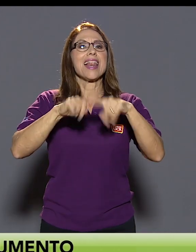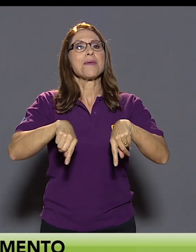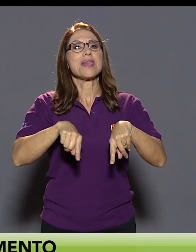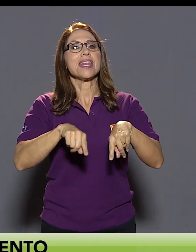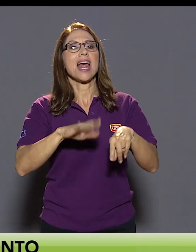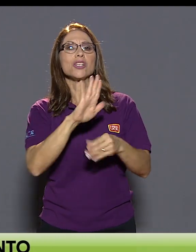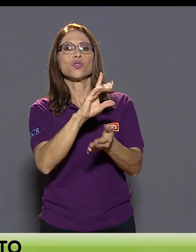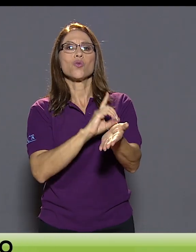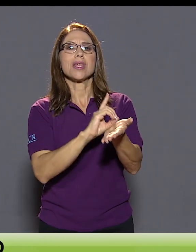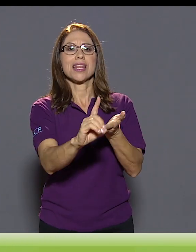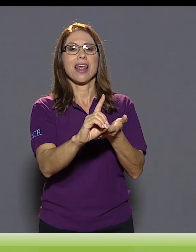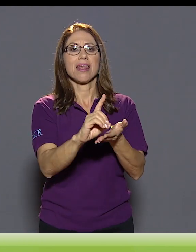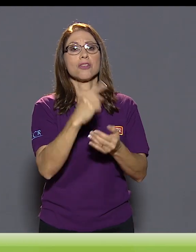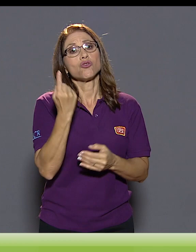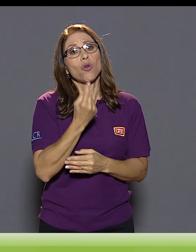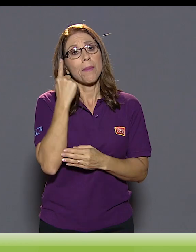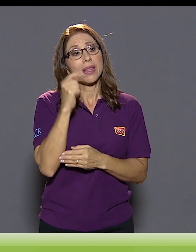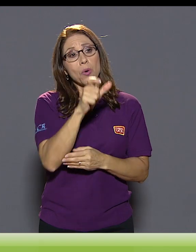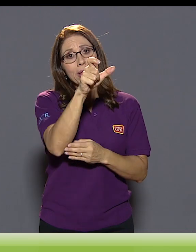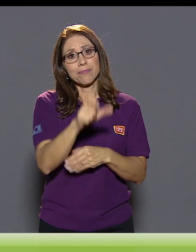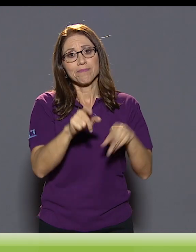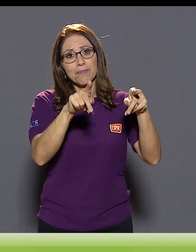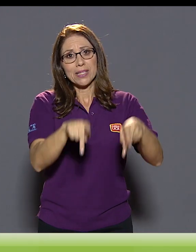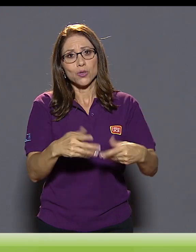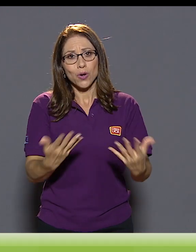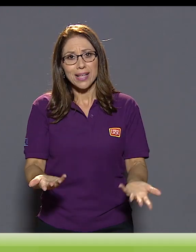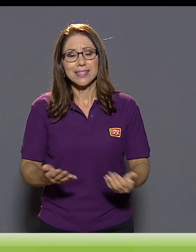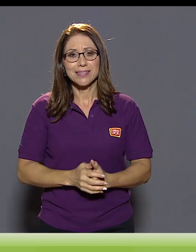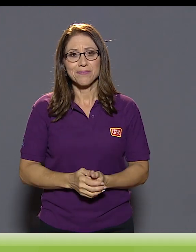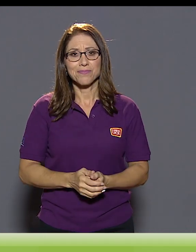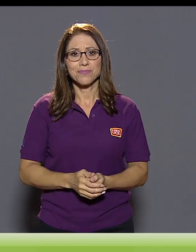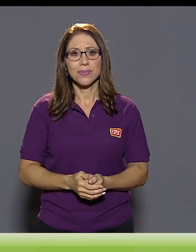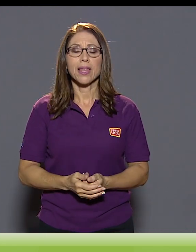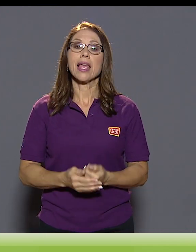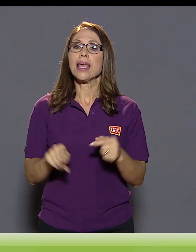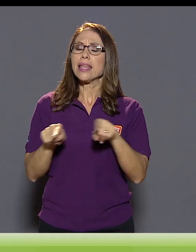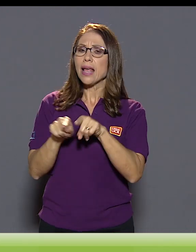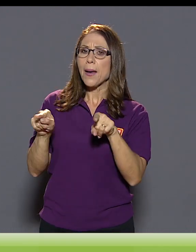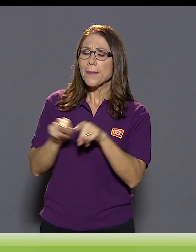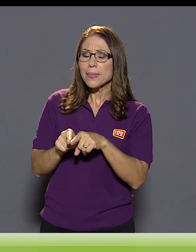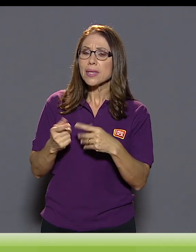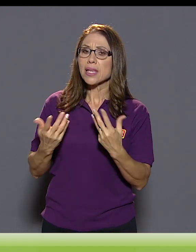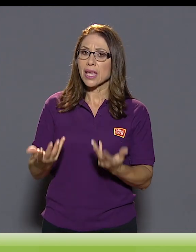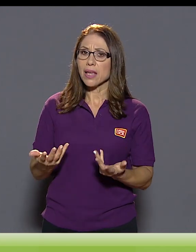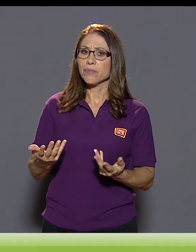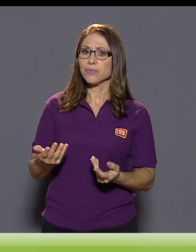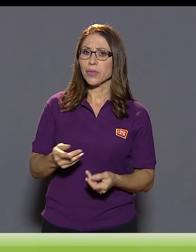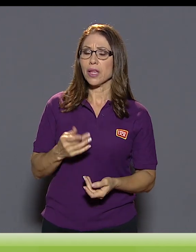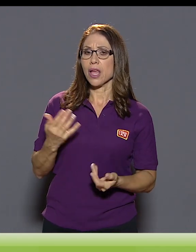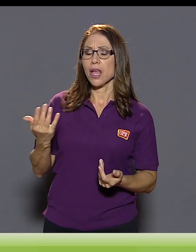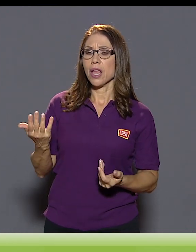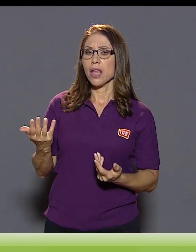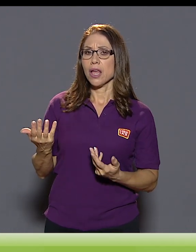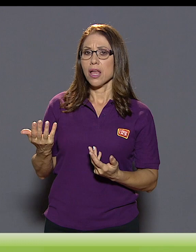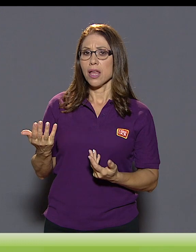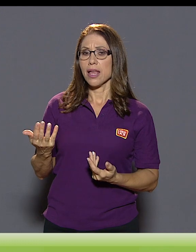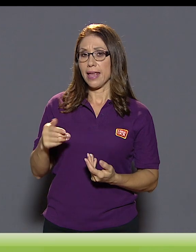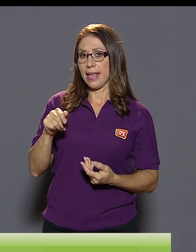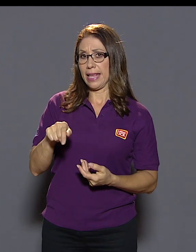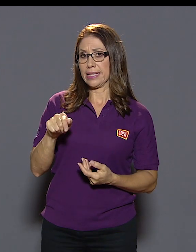la dignidad inherente solo por el hecho de ser personas. Y bueno, también, Mariana, que justamente en eso que